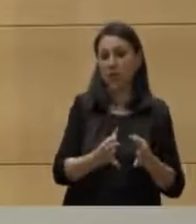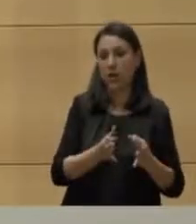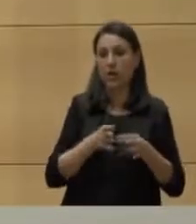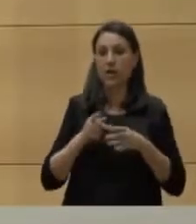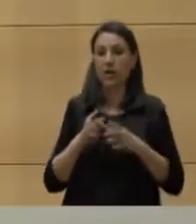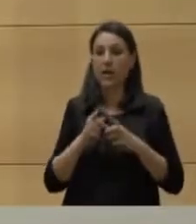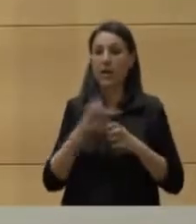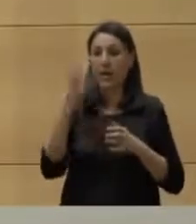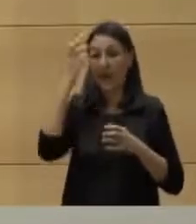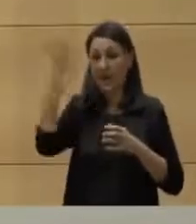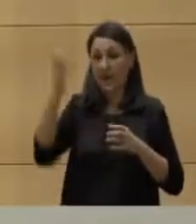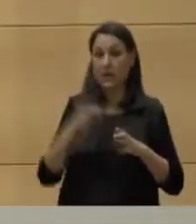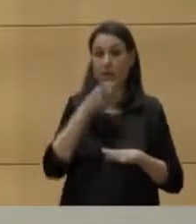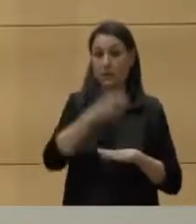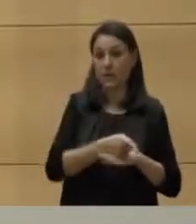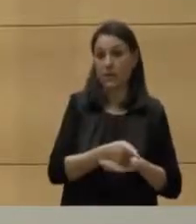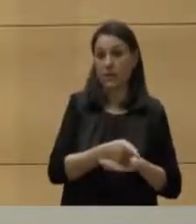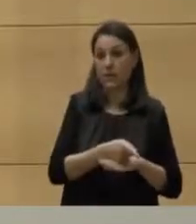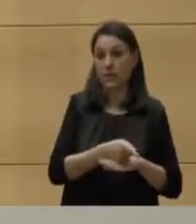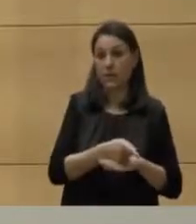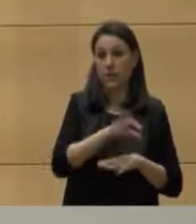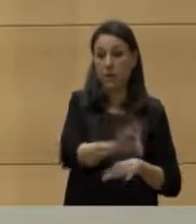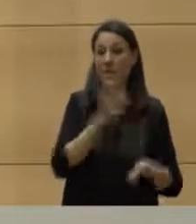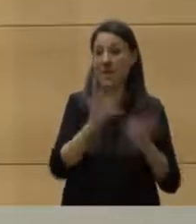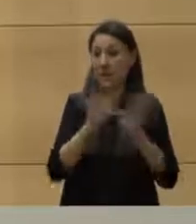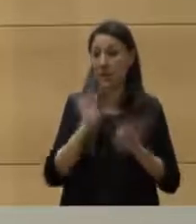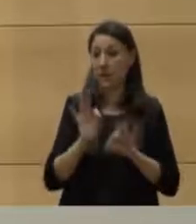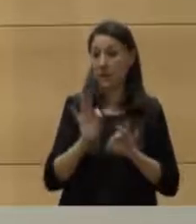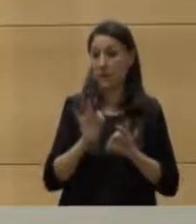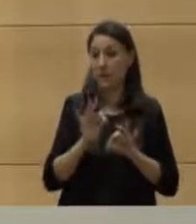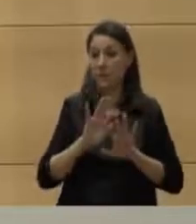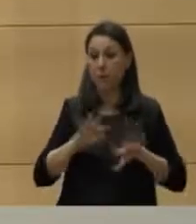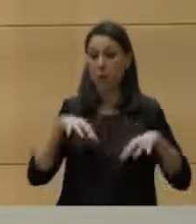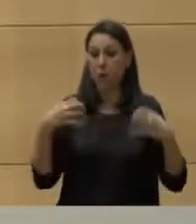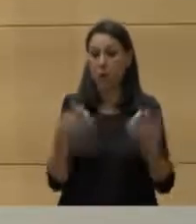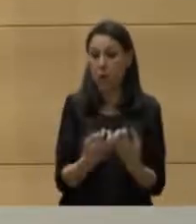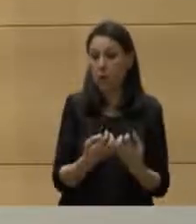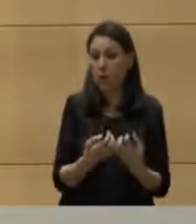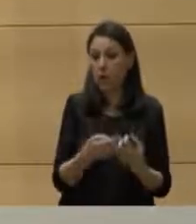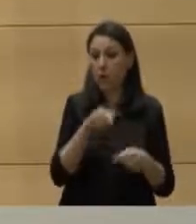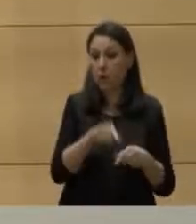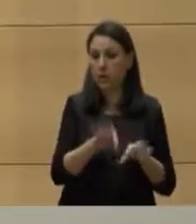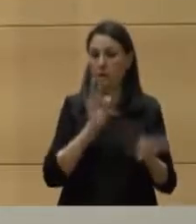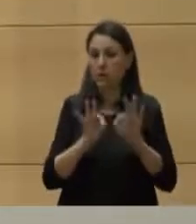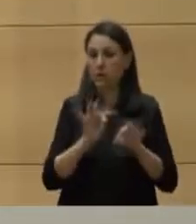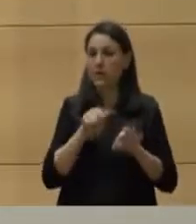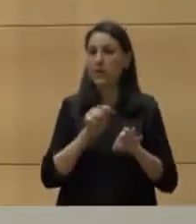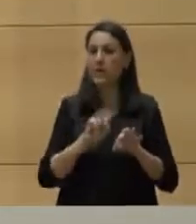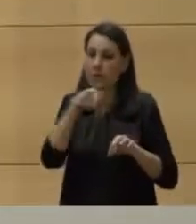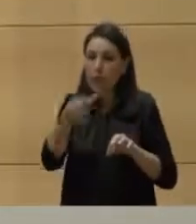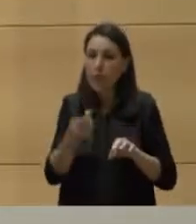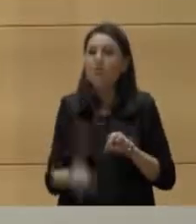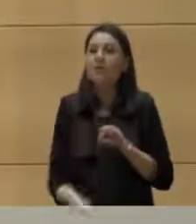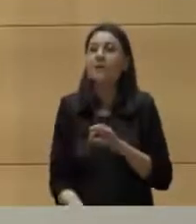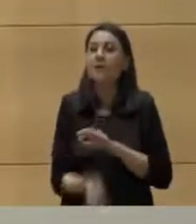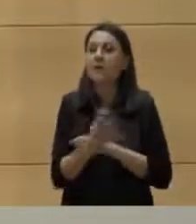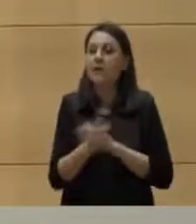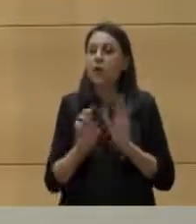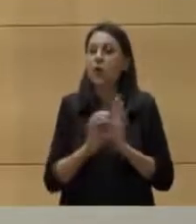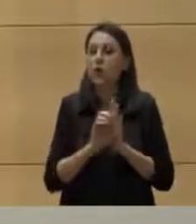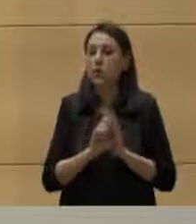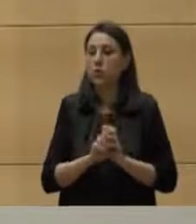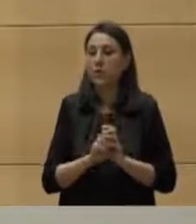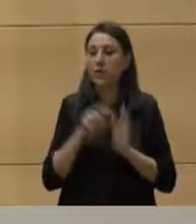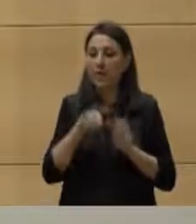por el rey, no han salido de las urnas. Esas cortes de pronto se convierten en constituyentes y redactan